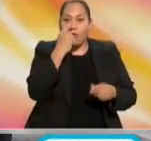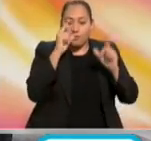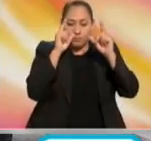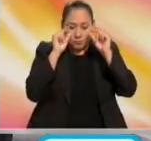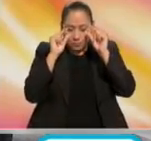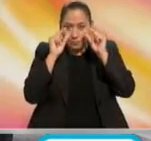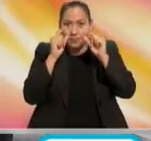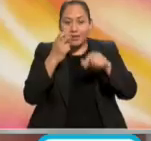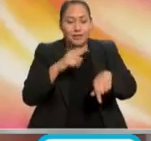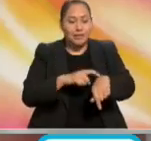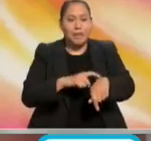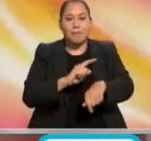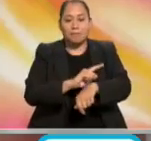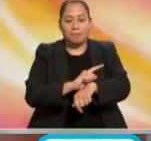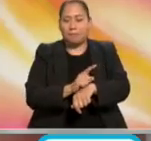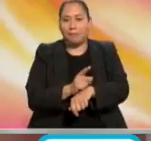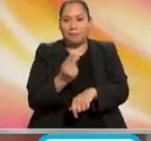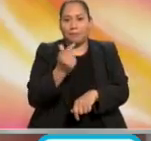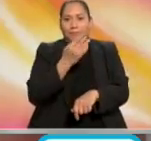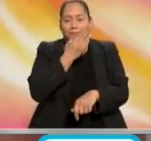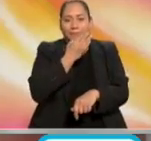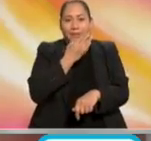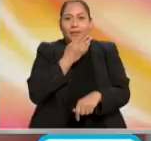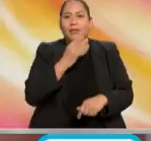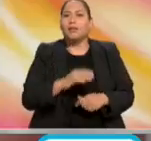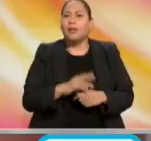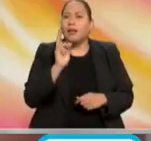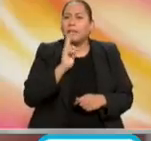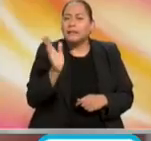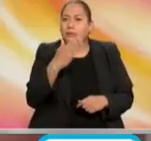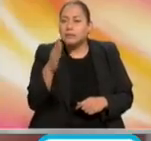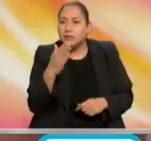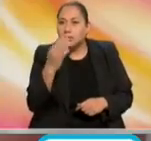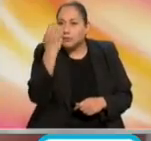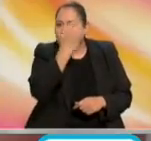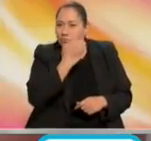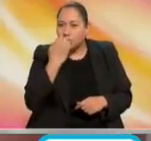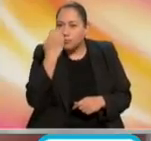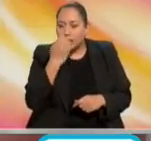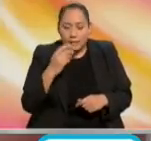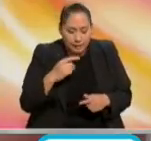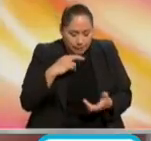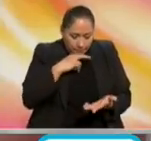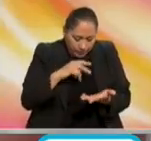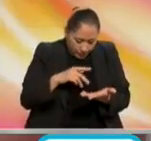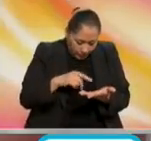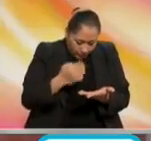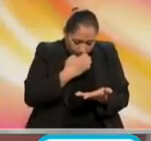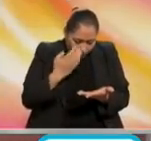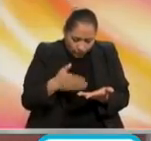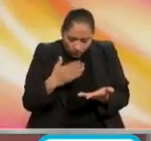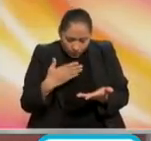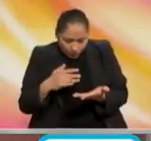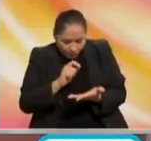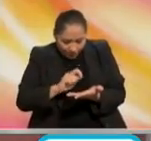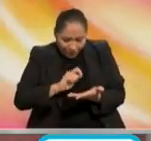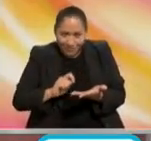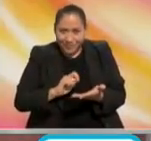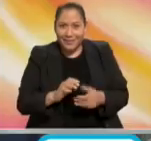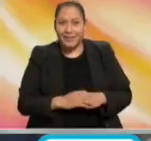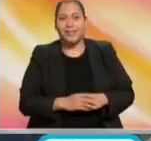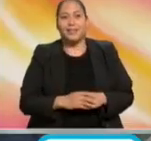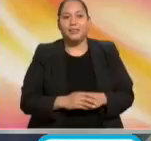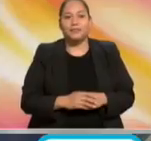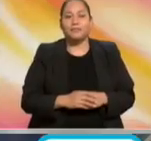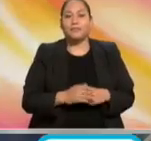tiempo pase más rápido, ¿no? Como que quiero ver lo que sigue y lo Yo que parpadeo sigue muchísimo y y superrápido. poder terminar con esto, ¿no? Es como el Entonces, equivalente de cuando se